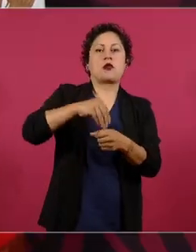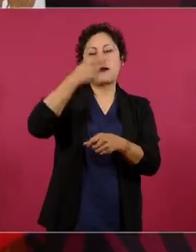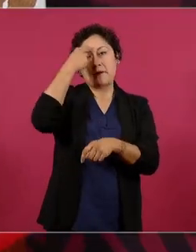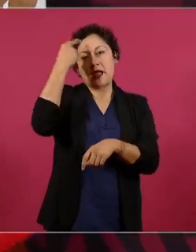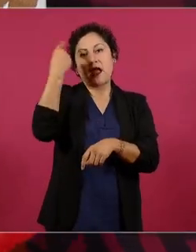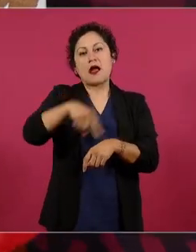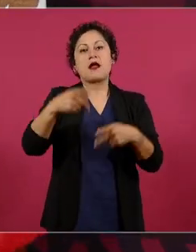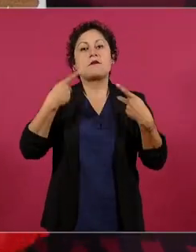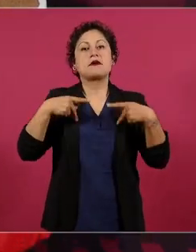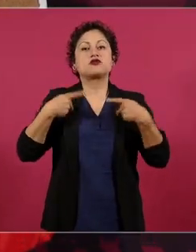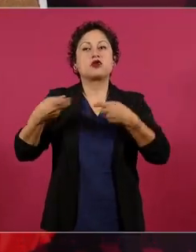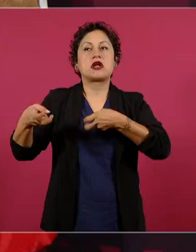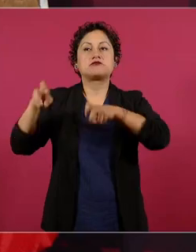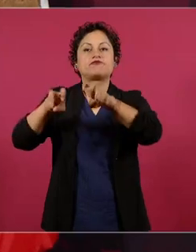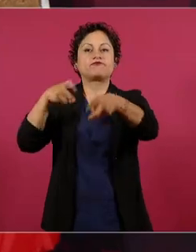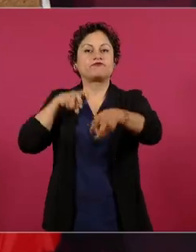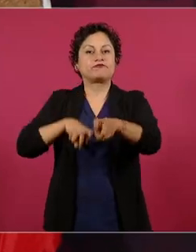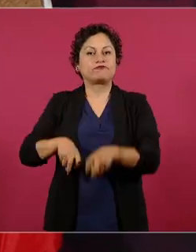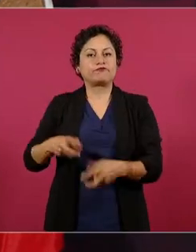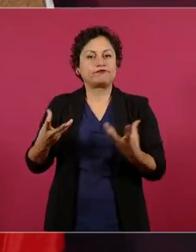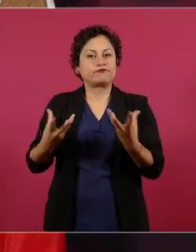Todo esto hay que decirlo,